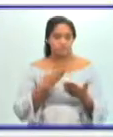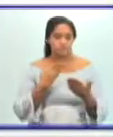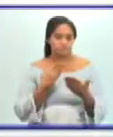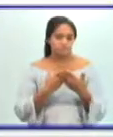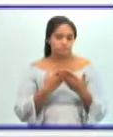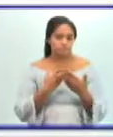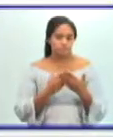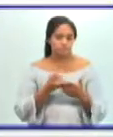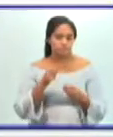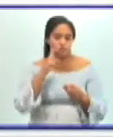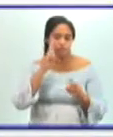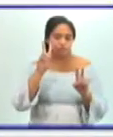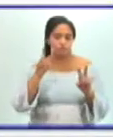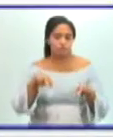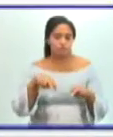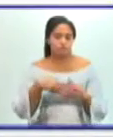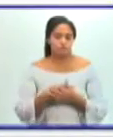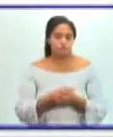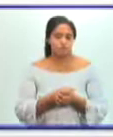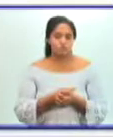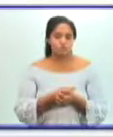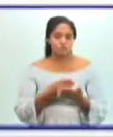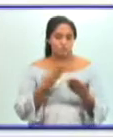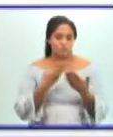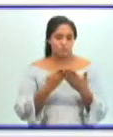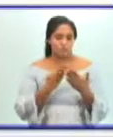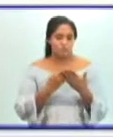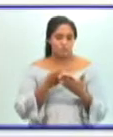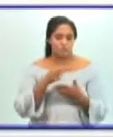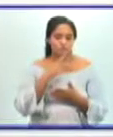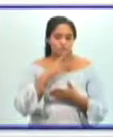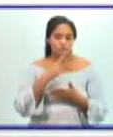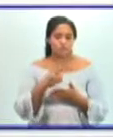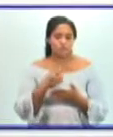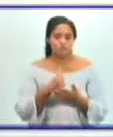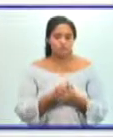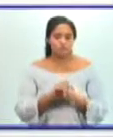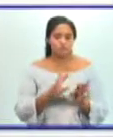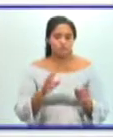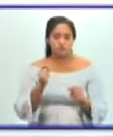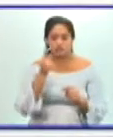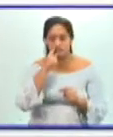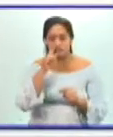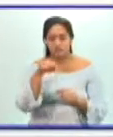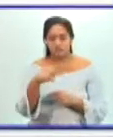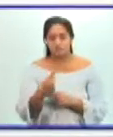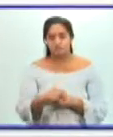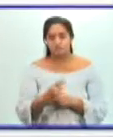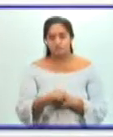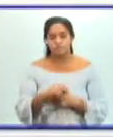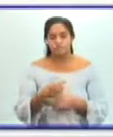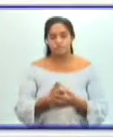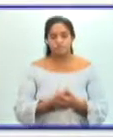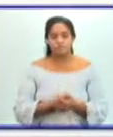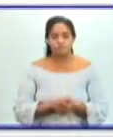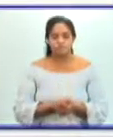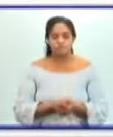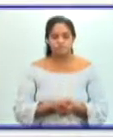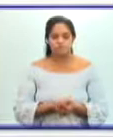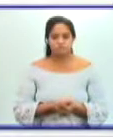estás buscando. Comprueba tu respuesta y has llegado al final de este